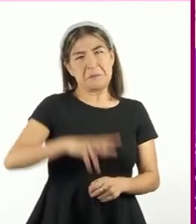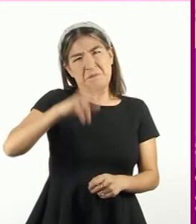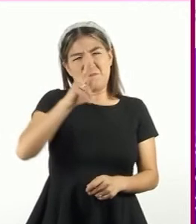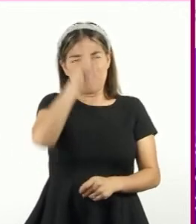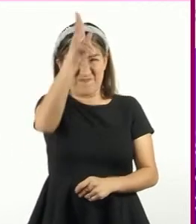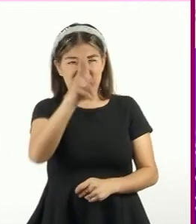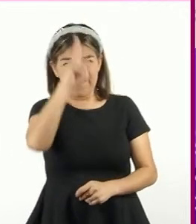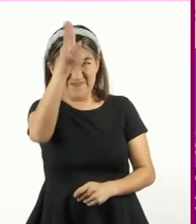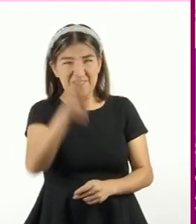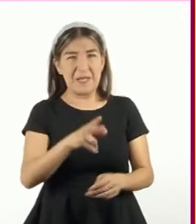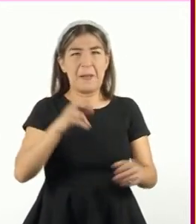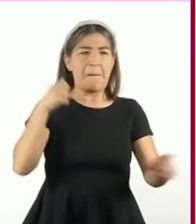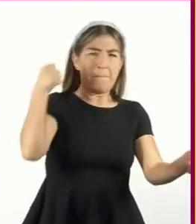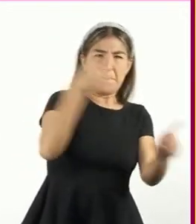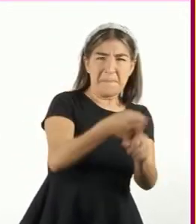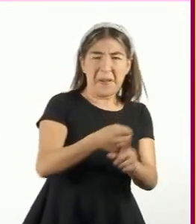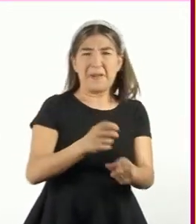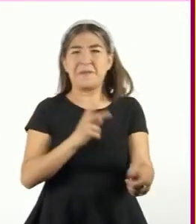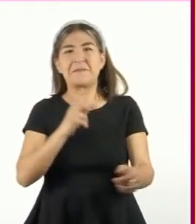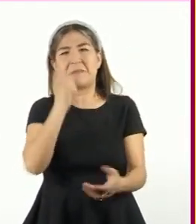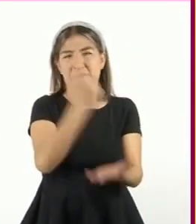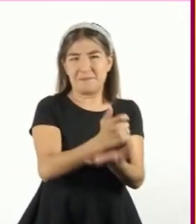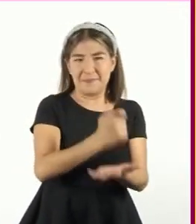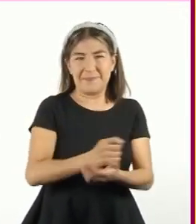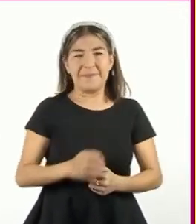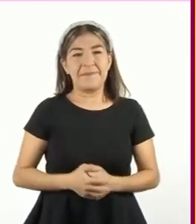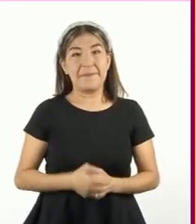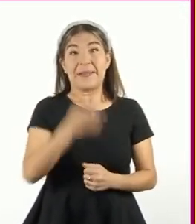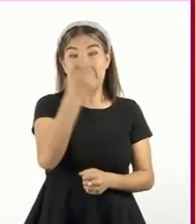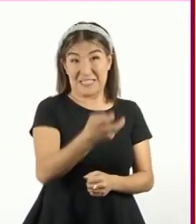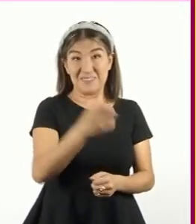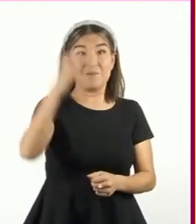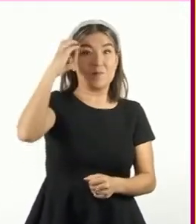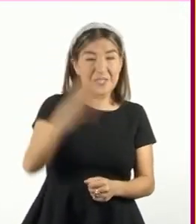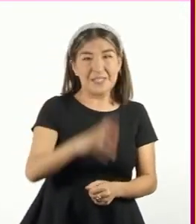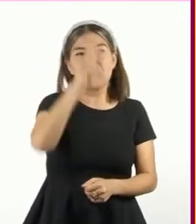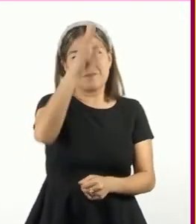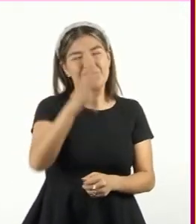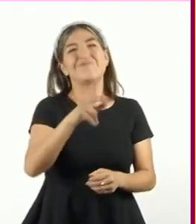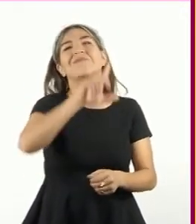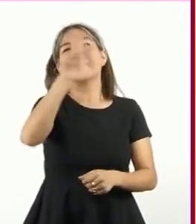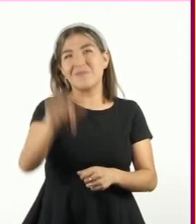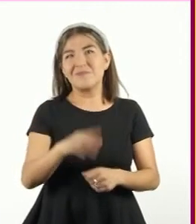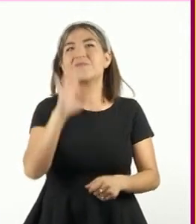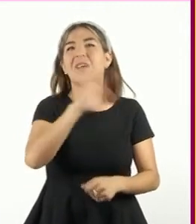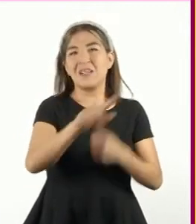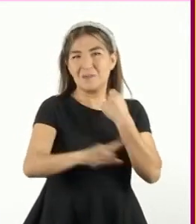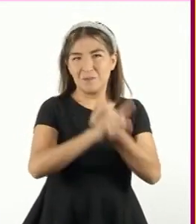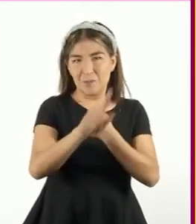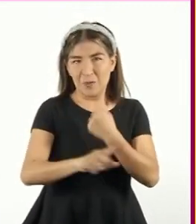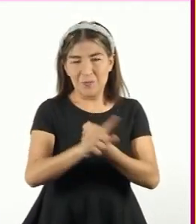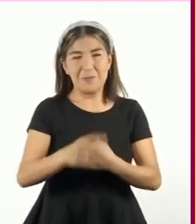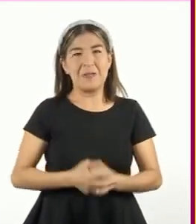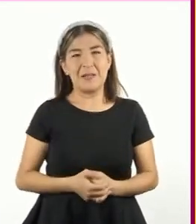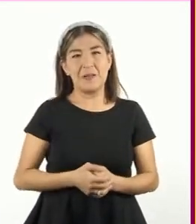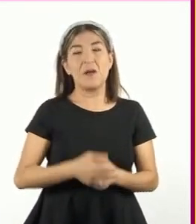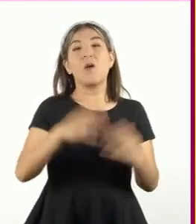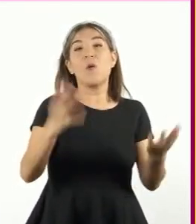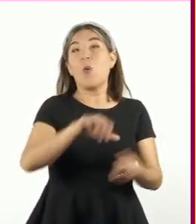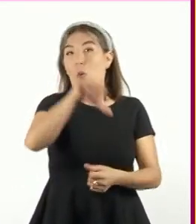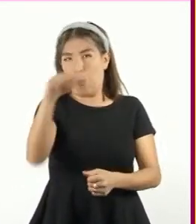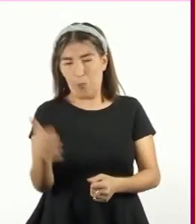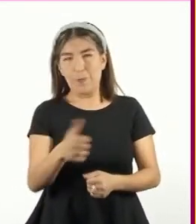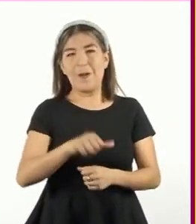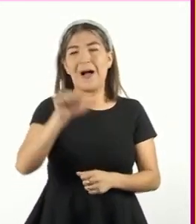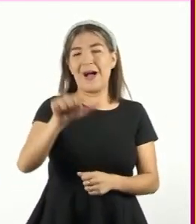soberbia, amenaza y golpea. La manera agresiva conduce a mayor irritación, mientras que la asertiva nos